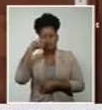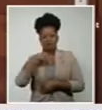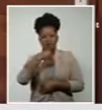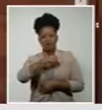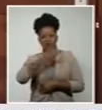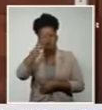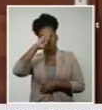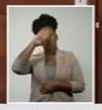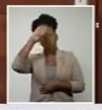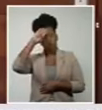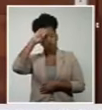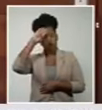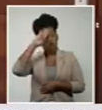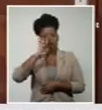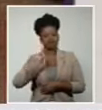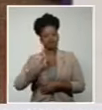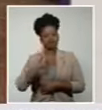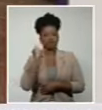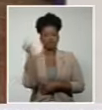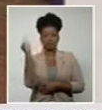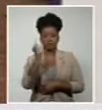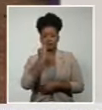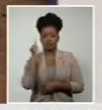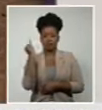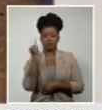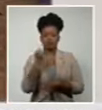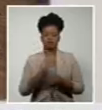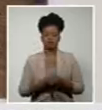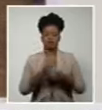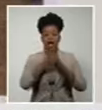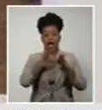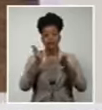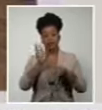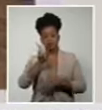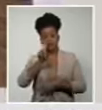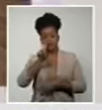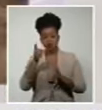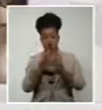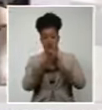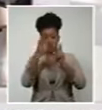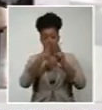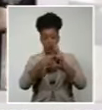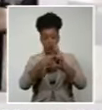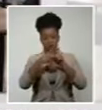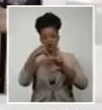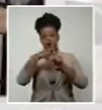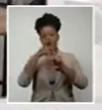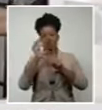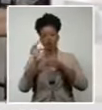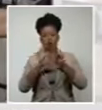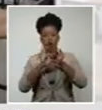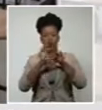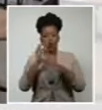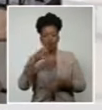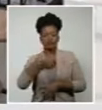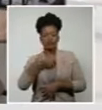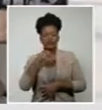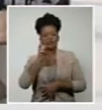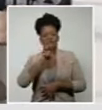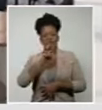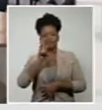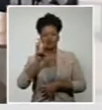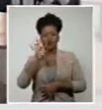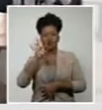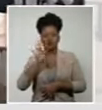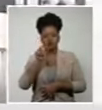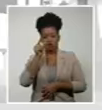los organismos internacionales. Hasta el 21 de mayo, Togo acumulaba 338 casos de COVID-19 y